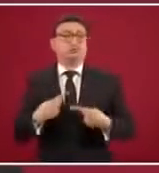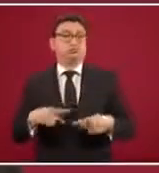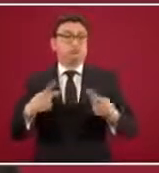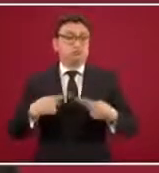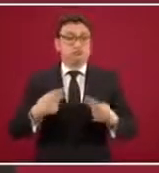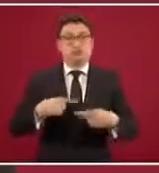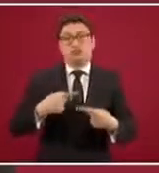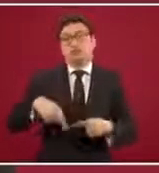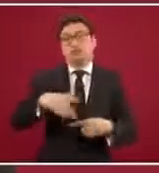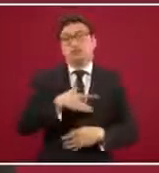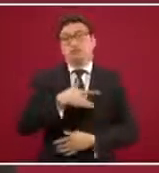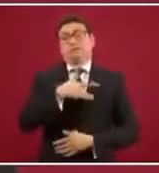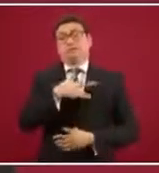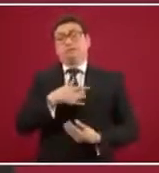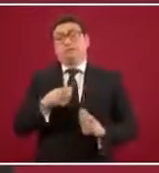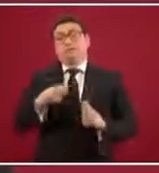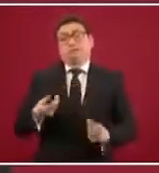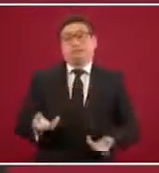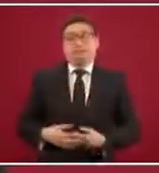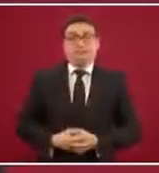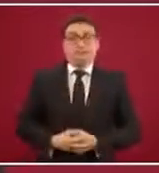que sacrificarnos.